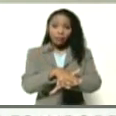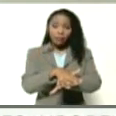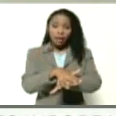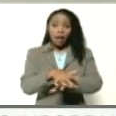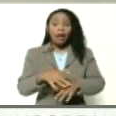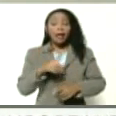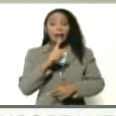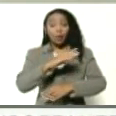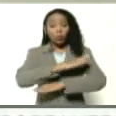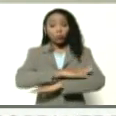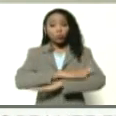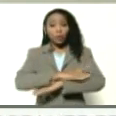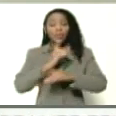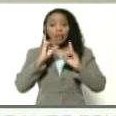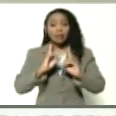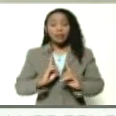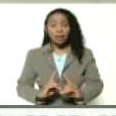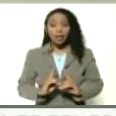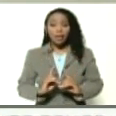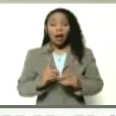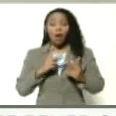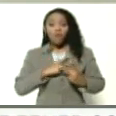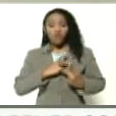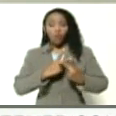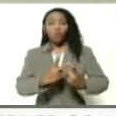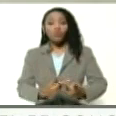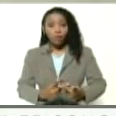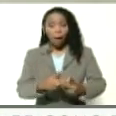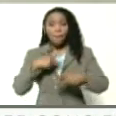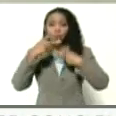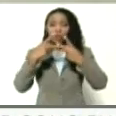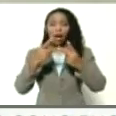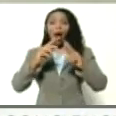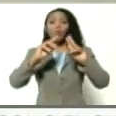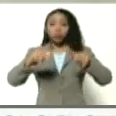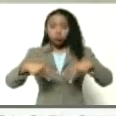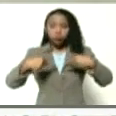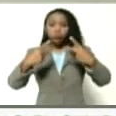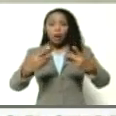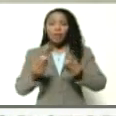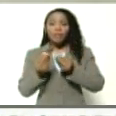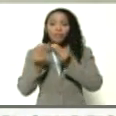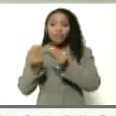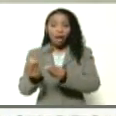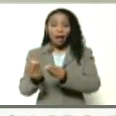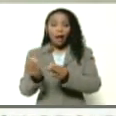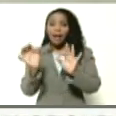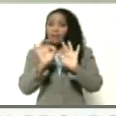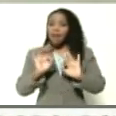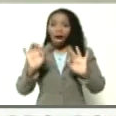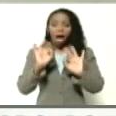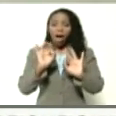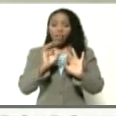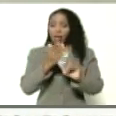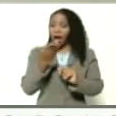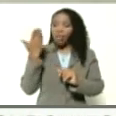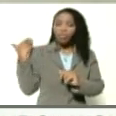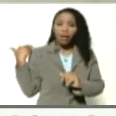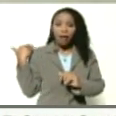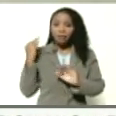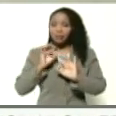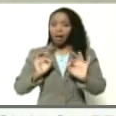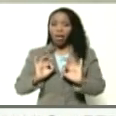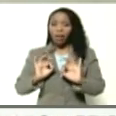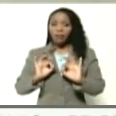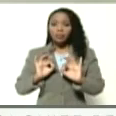acción decidida y la voluntad política renovada para garantizar que nadie se quede atrás, para garantizar